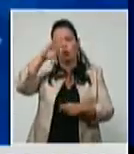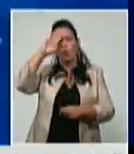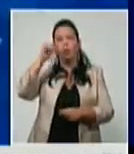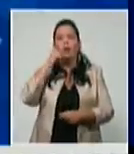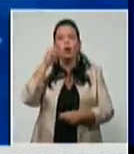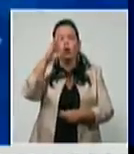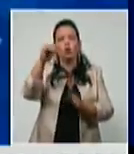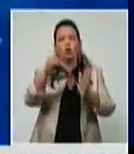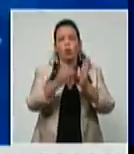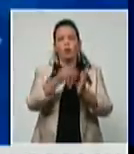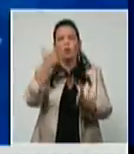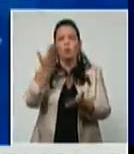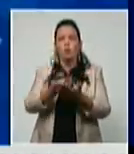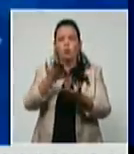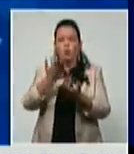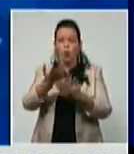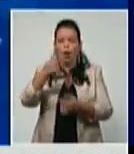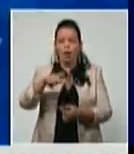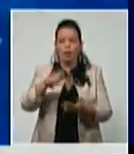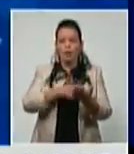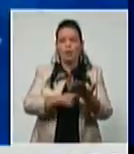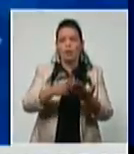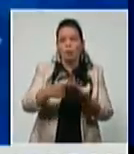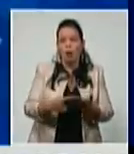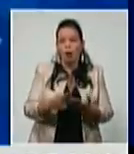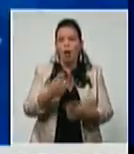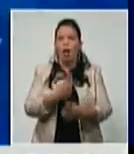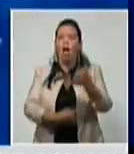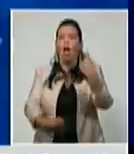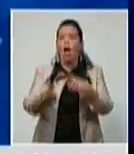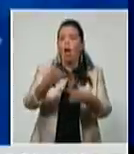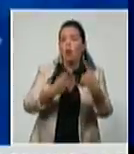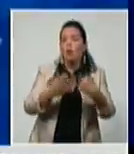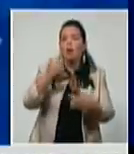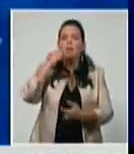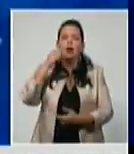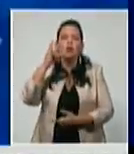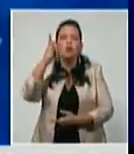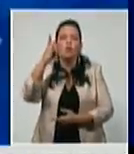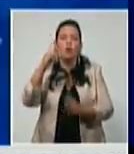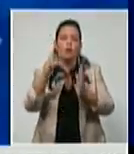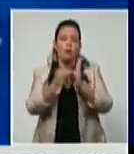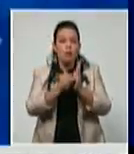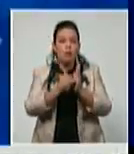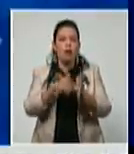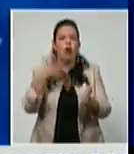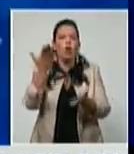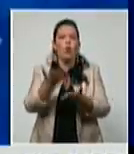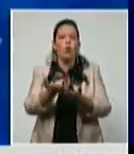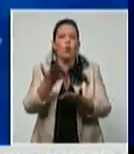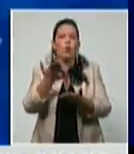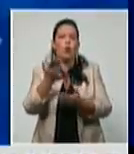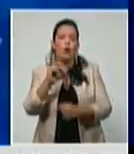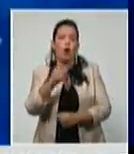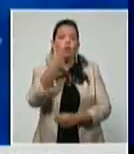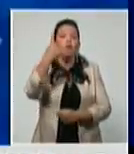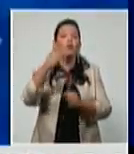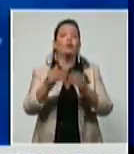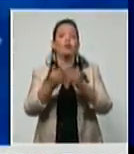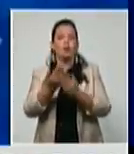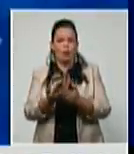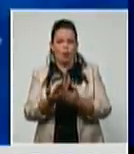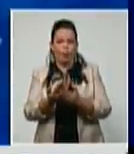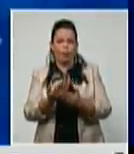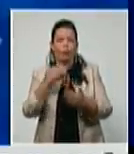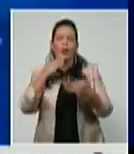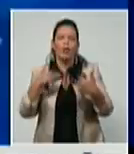en esta semana. Incluso algunas jornadas superaron las 9.000 muestras analizadas en un día, y con el reinicio de las